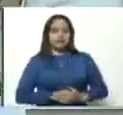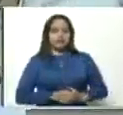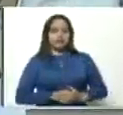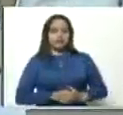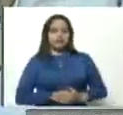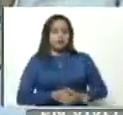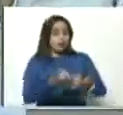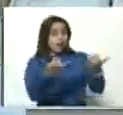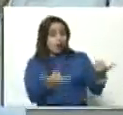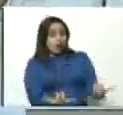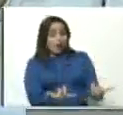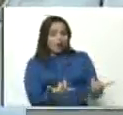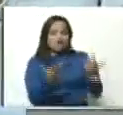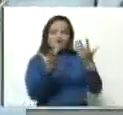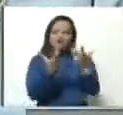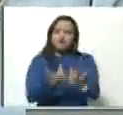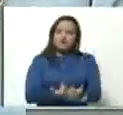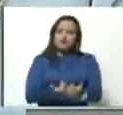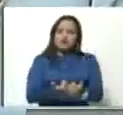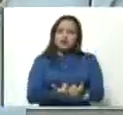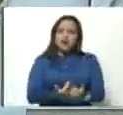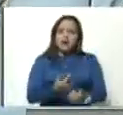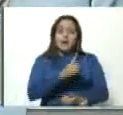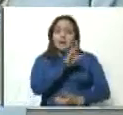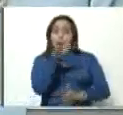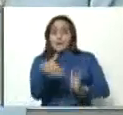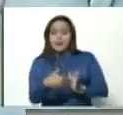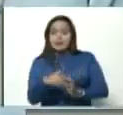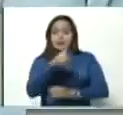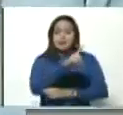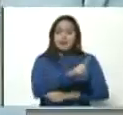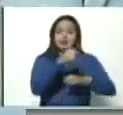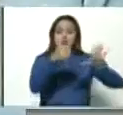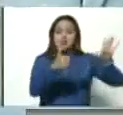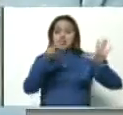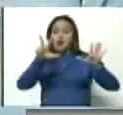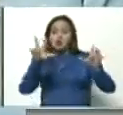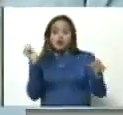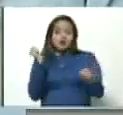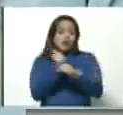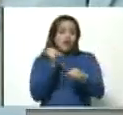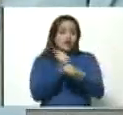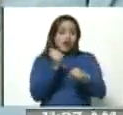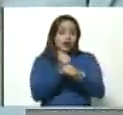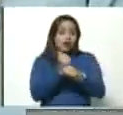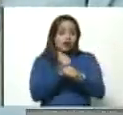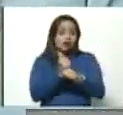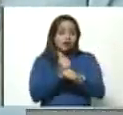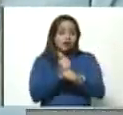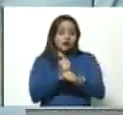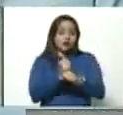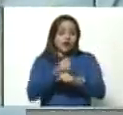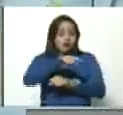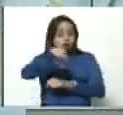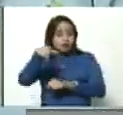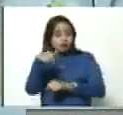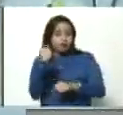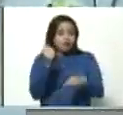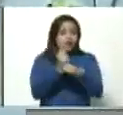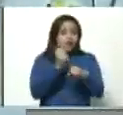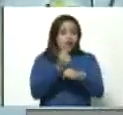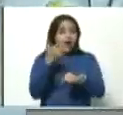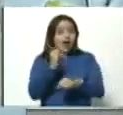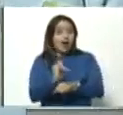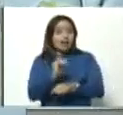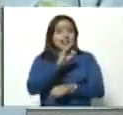Actualmente tenemos una cantidad de 1.168 empleados. Para la misma tenemos una cantidad